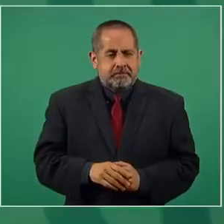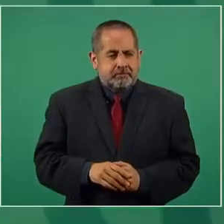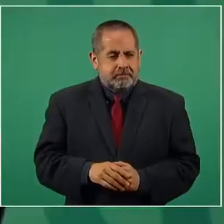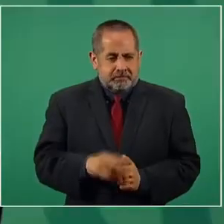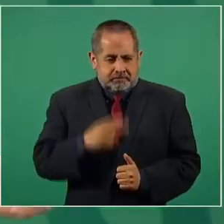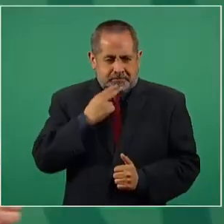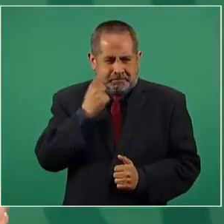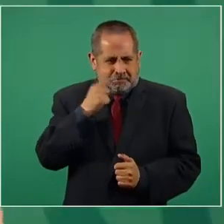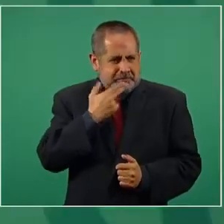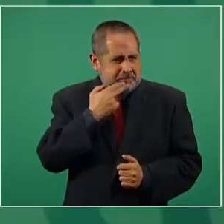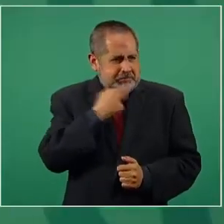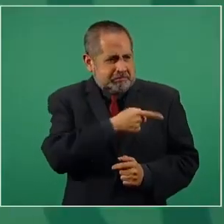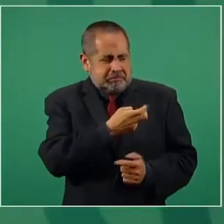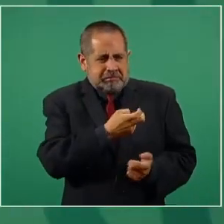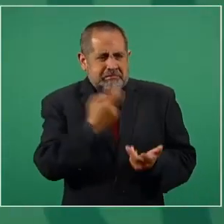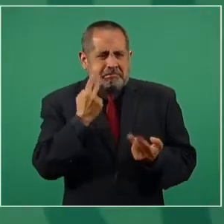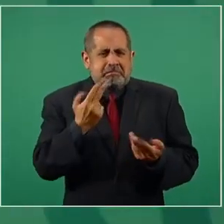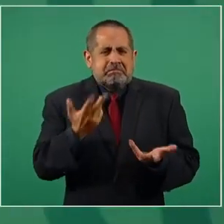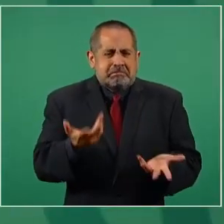ayuda en nada,